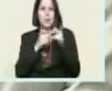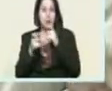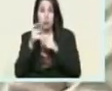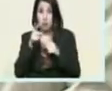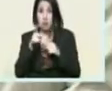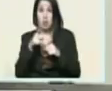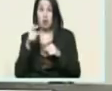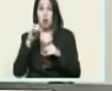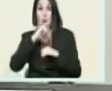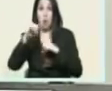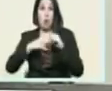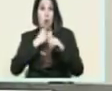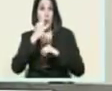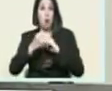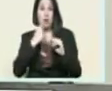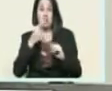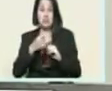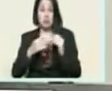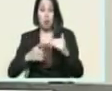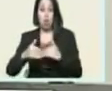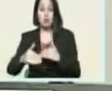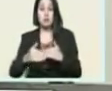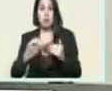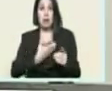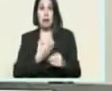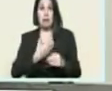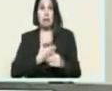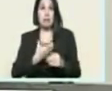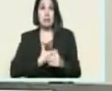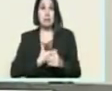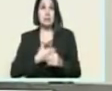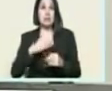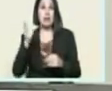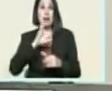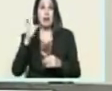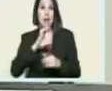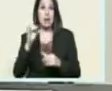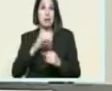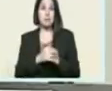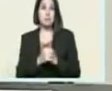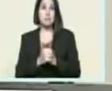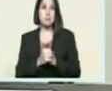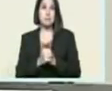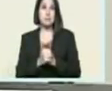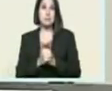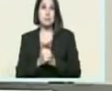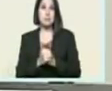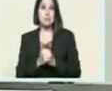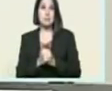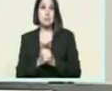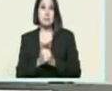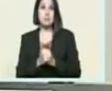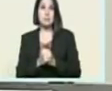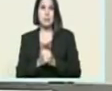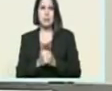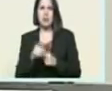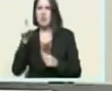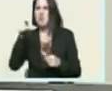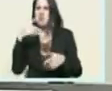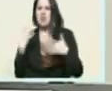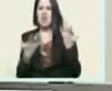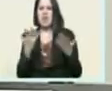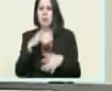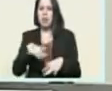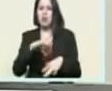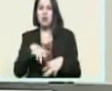porque Jorge hizo un anuncio de quién va a ser la próxima alcaldesa de Caracas. Y la periodista le preguntó, ¿y usted